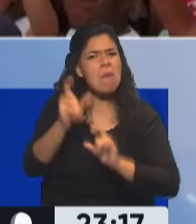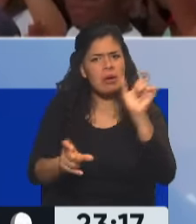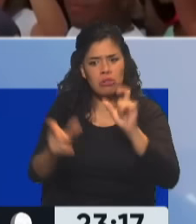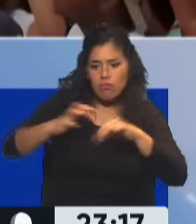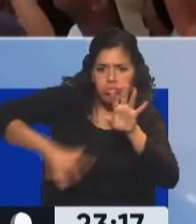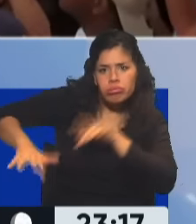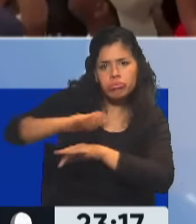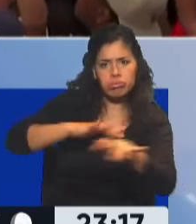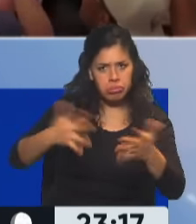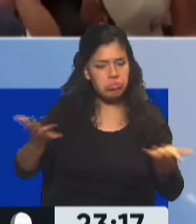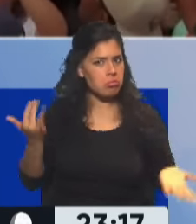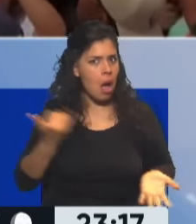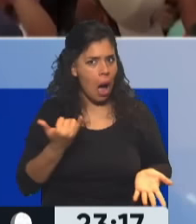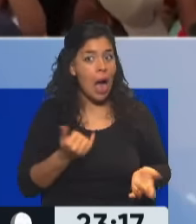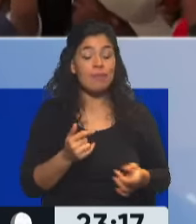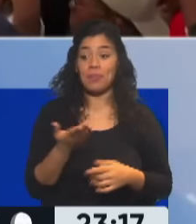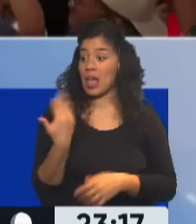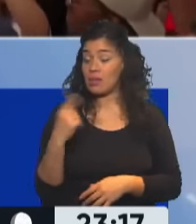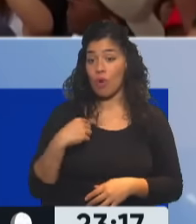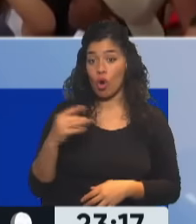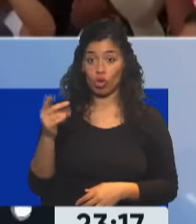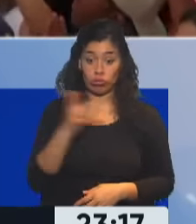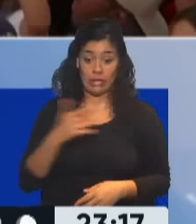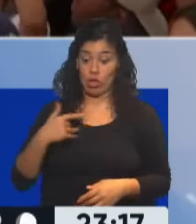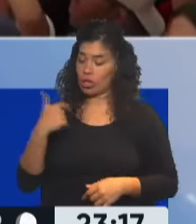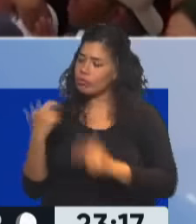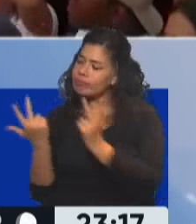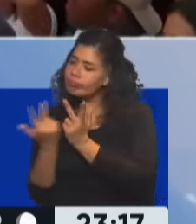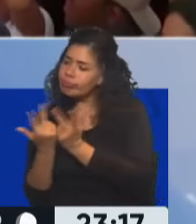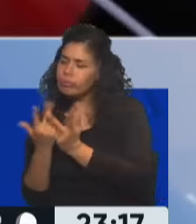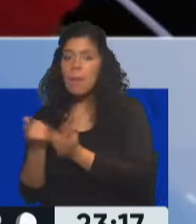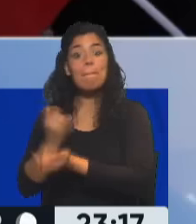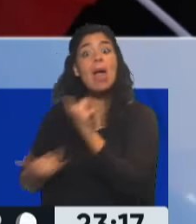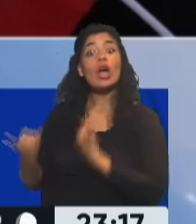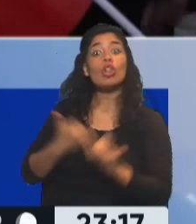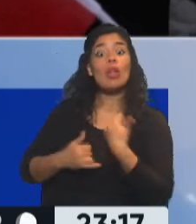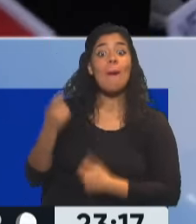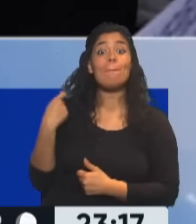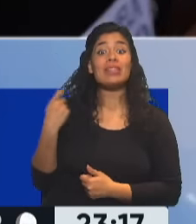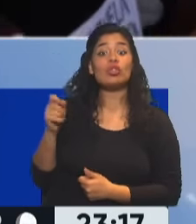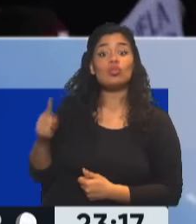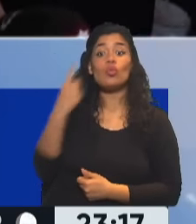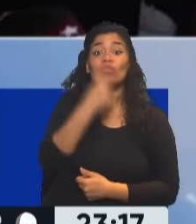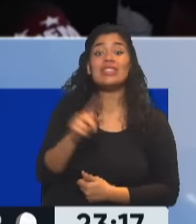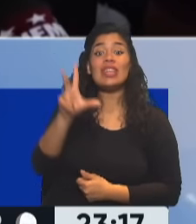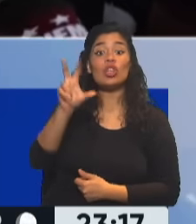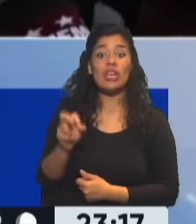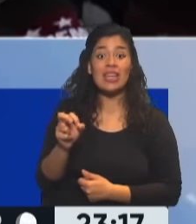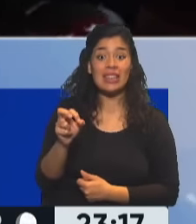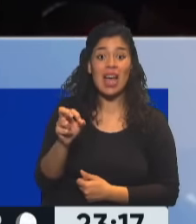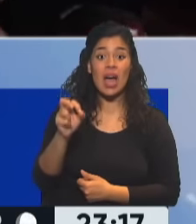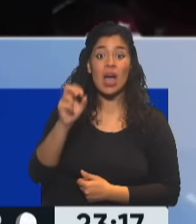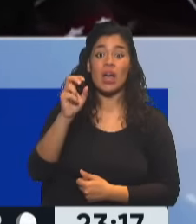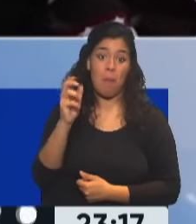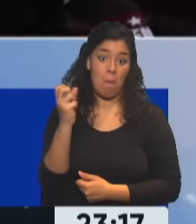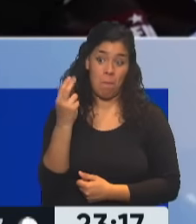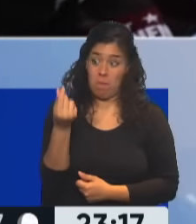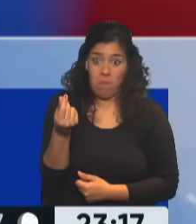señora recién que me dice que de pensión cobra 130 bolívares, que son un poco $4 aproximadamente,